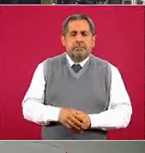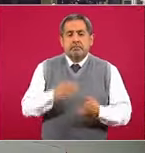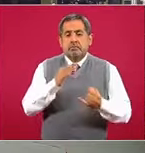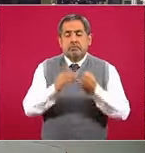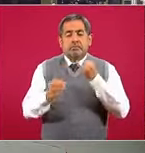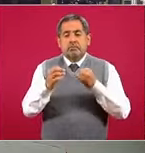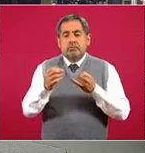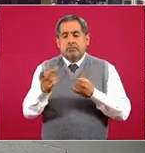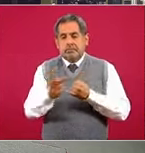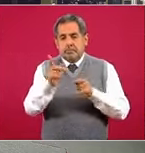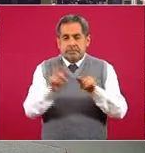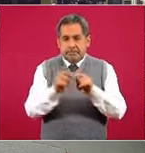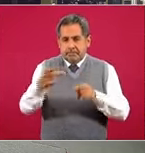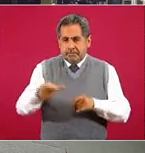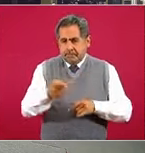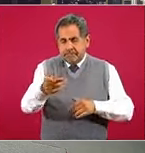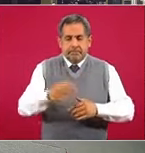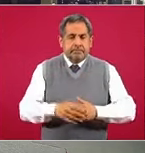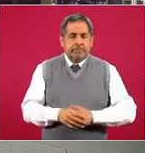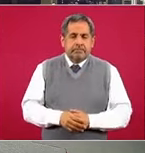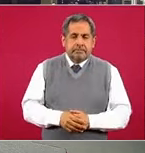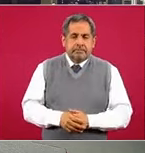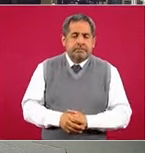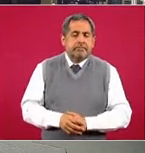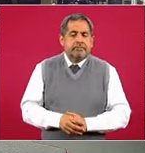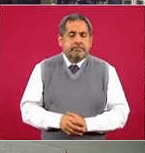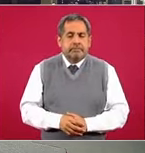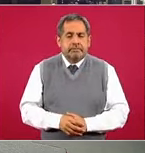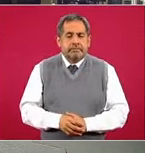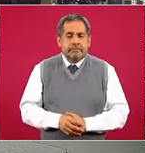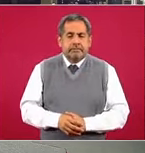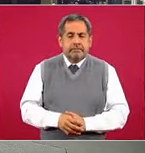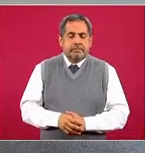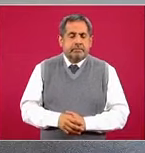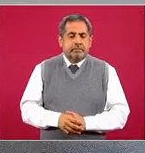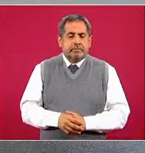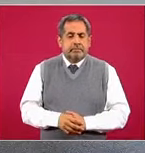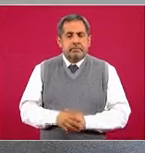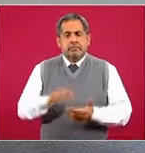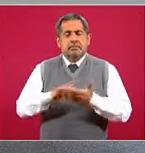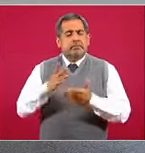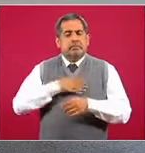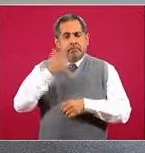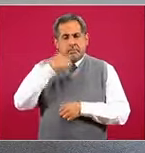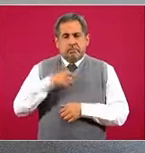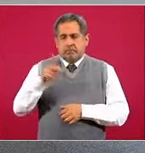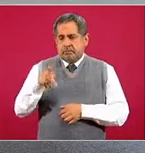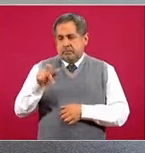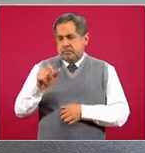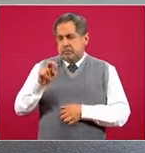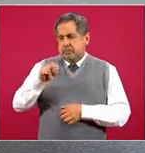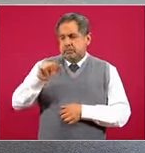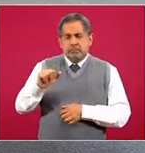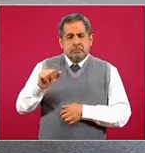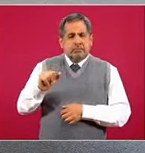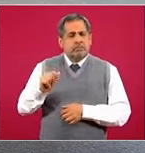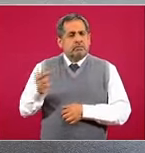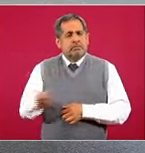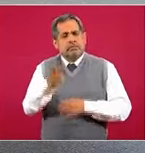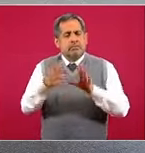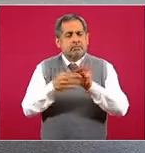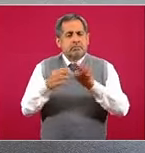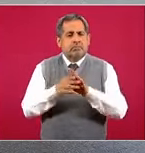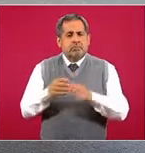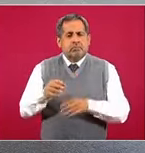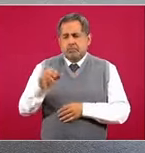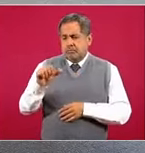tiempo solo para una pregunta pequeña, por favor. Gracias. Buenas noches, Karina Aguilar, del diario 24 Horas. Preguntarle,